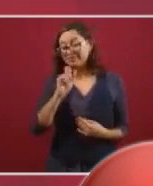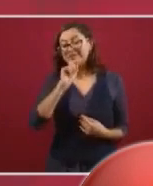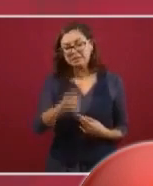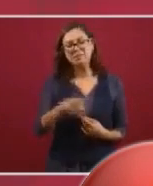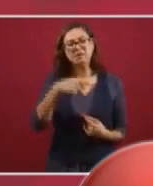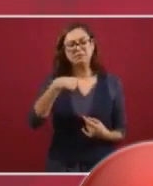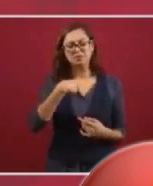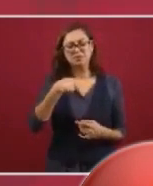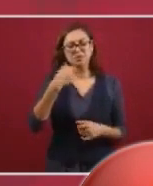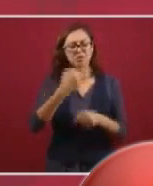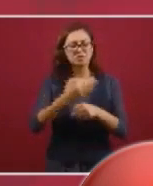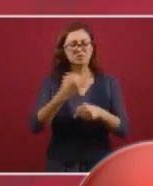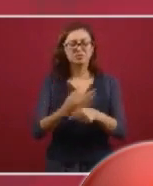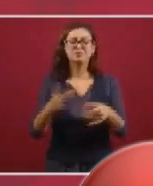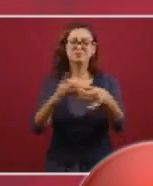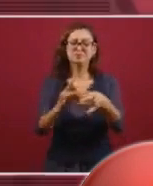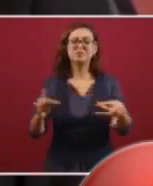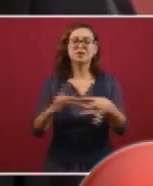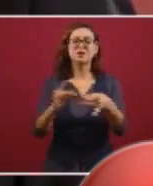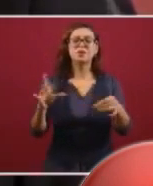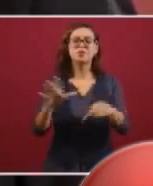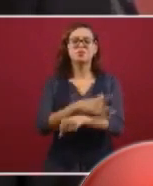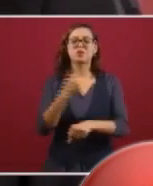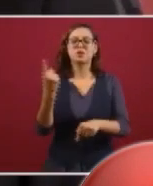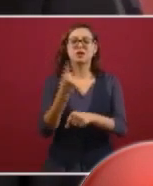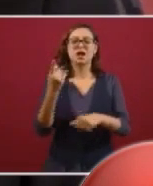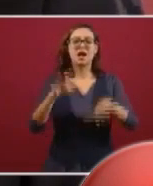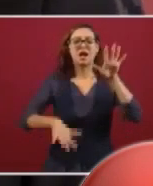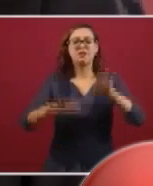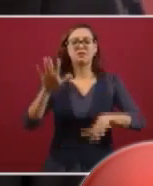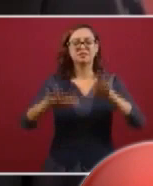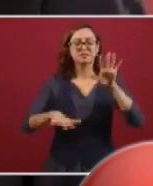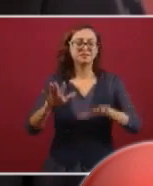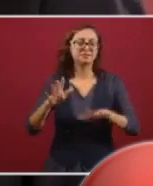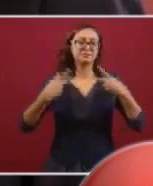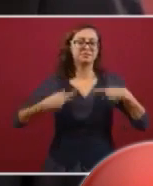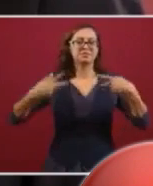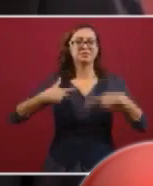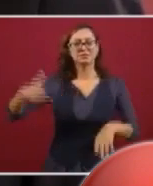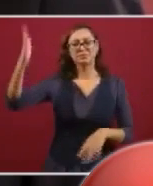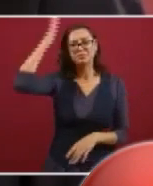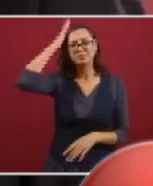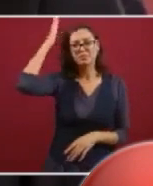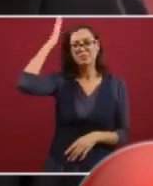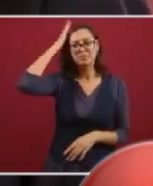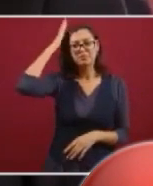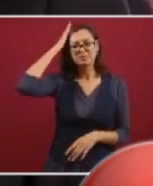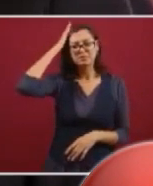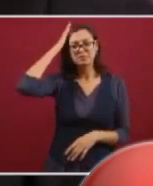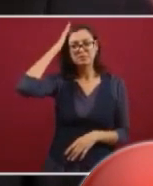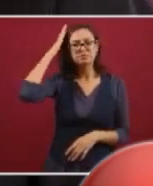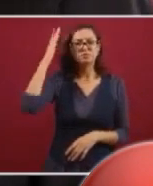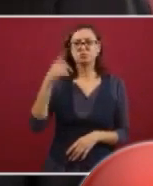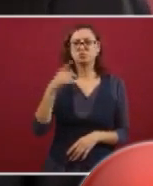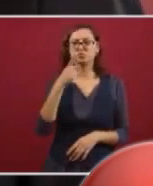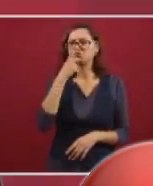tema? Porque muchas veces los dirigentes son los que dicen